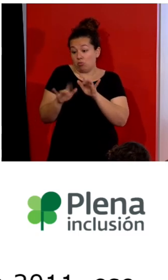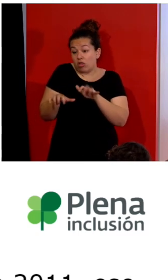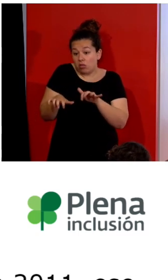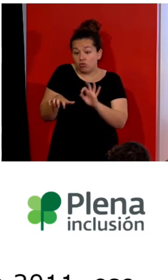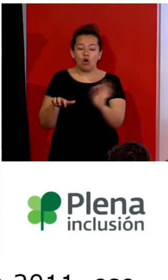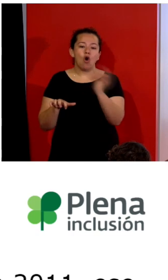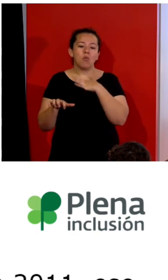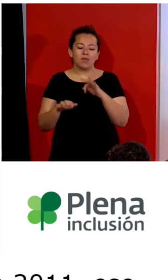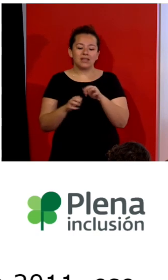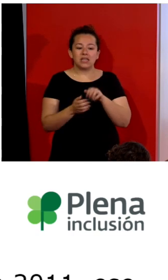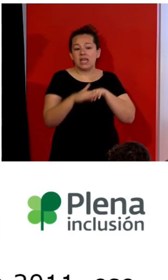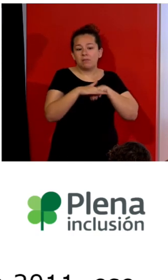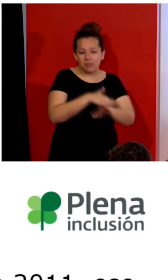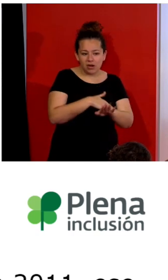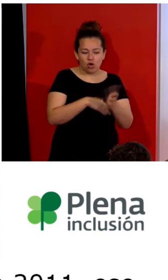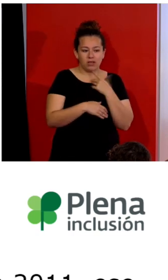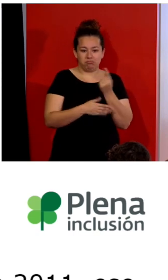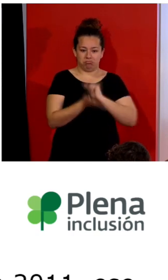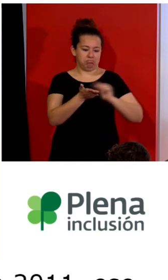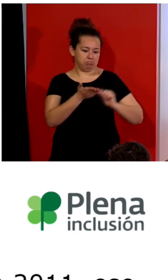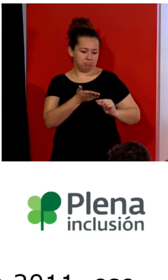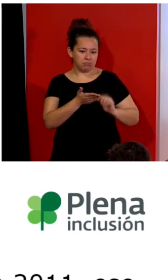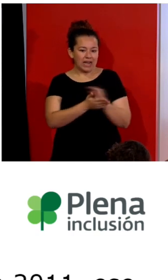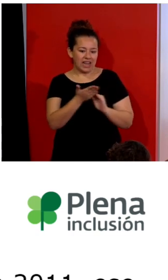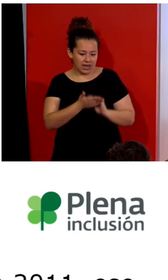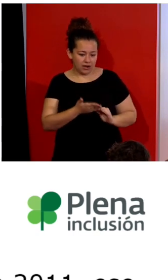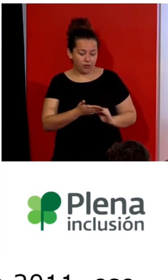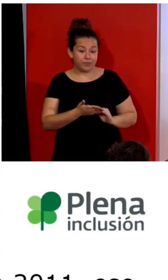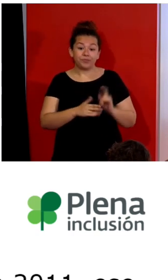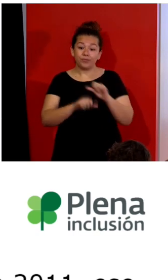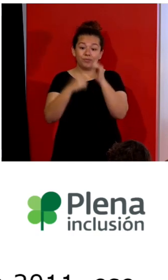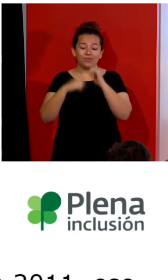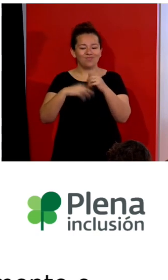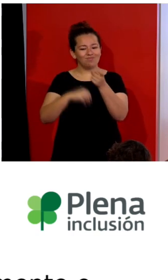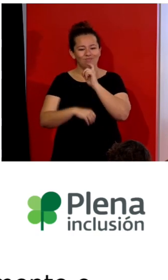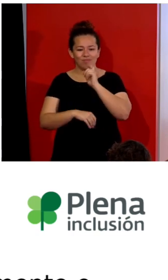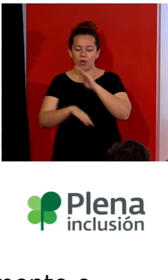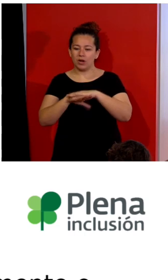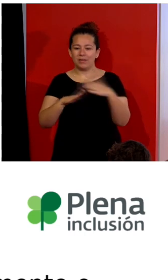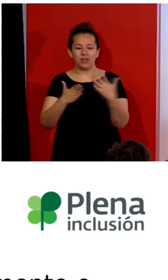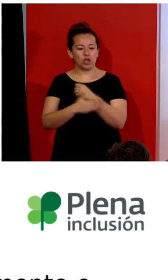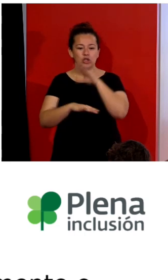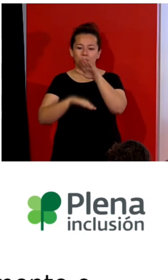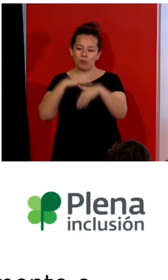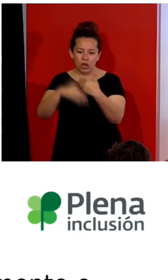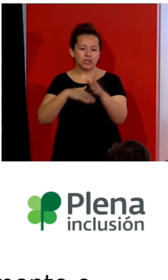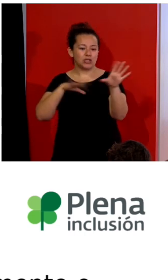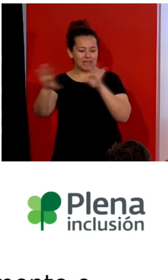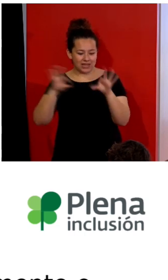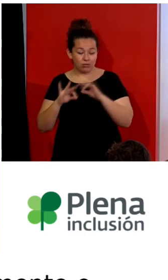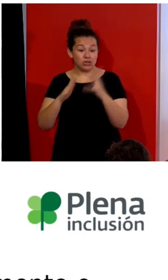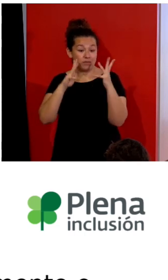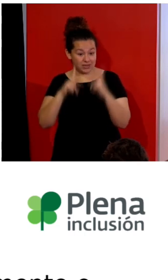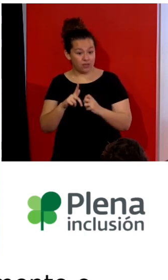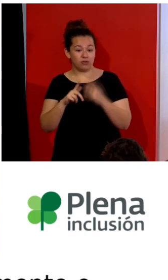bien imprimirlo y rellenarlo a mano. Es un modelo muy complejo porque es para todos los procesos selectivos de la Administración y